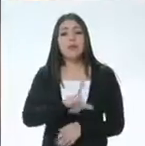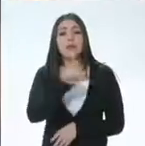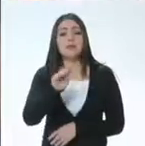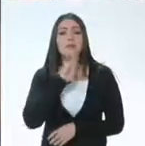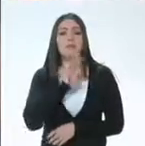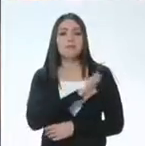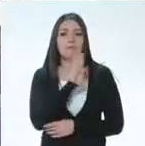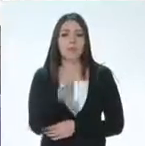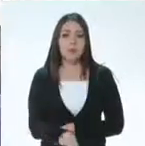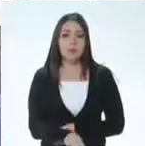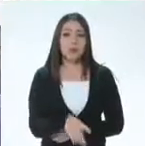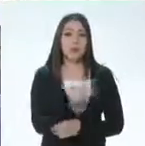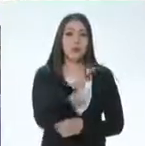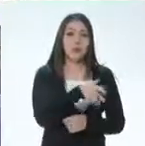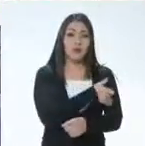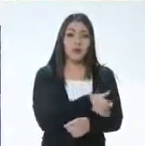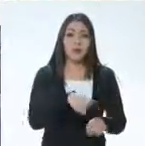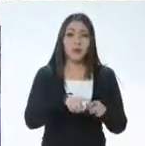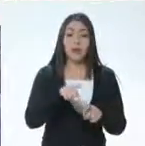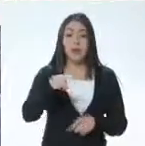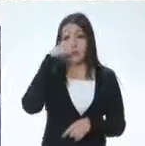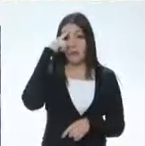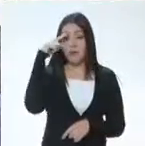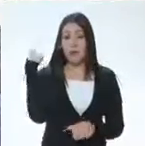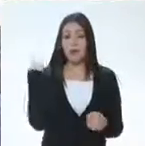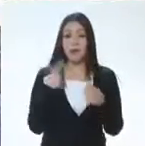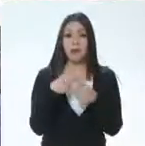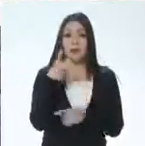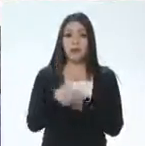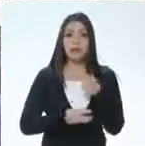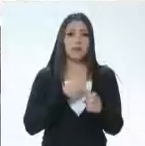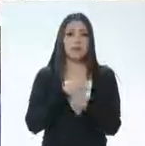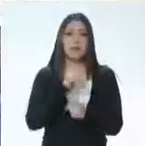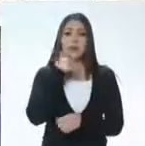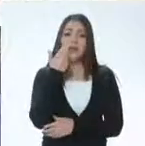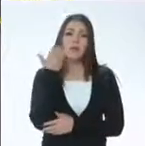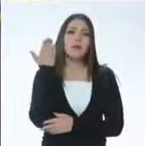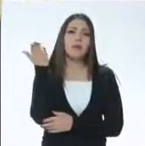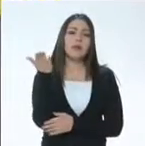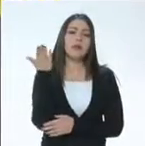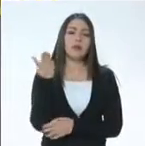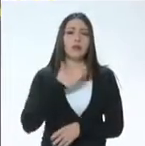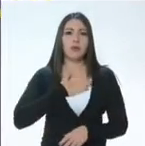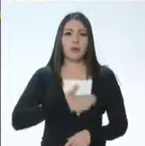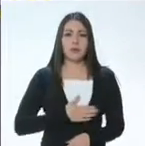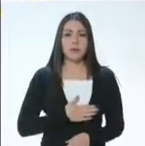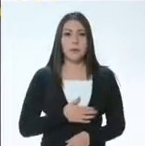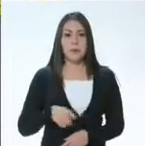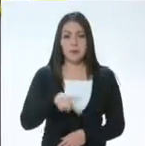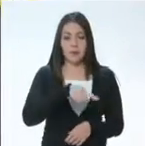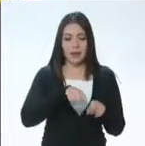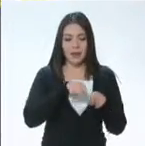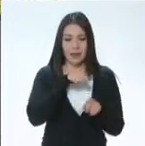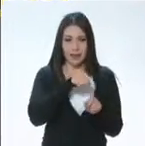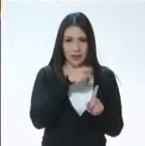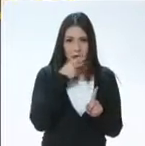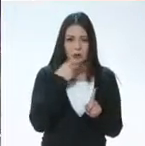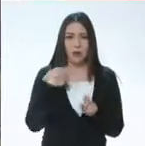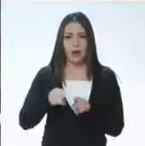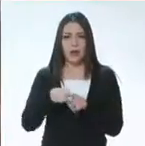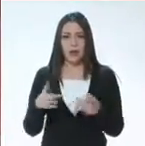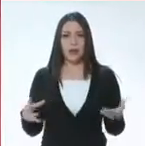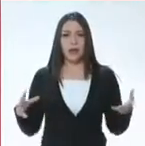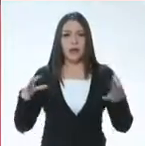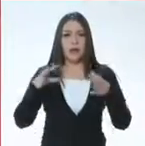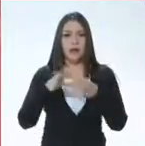13 años no han sido fáciles, sobre todo la exigencia de justicia. Él y sus hermanos se unieron a la organización Familia Pasta